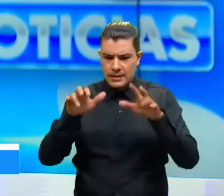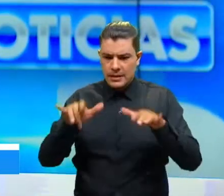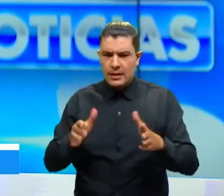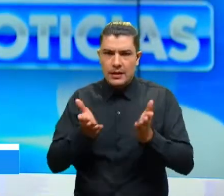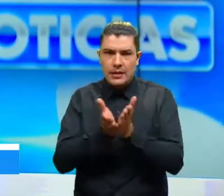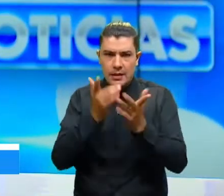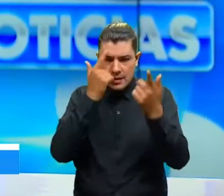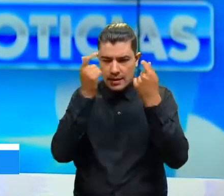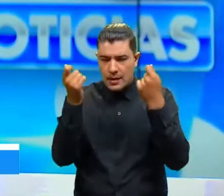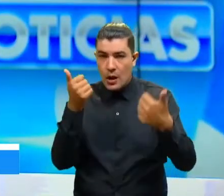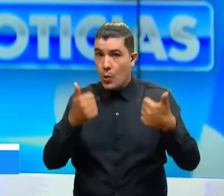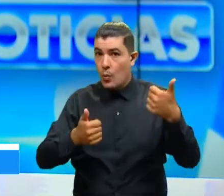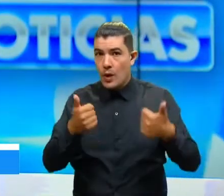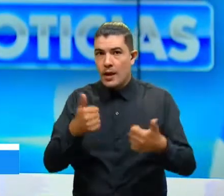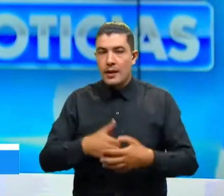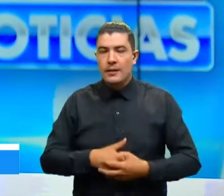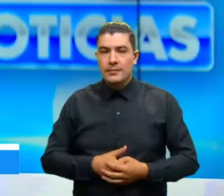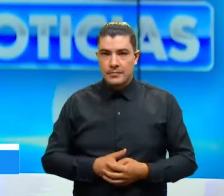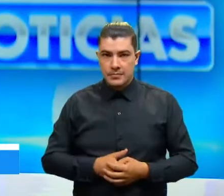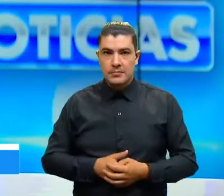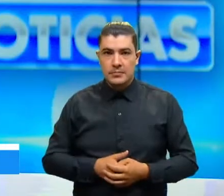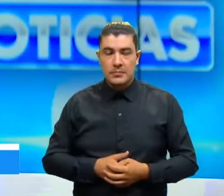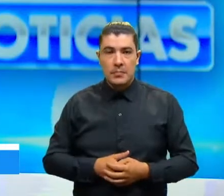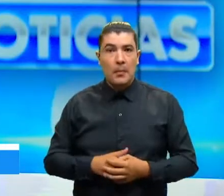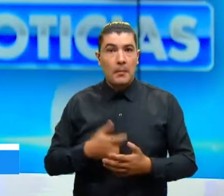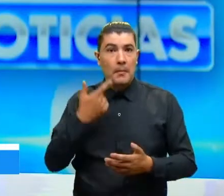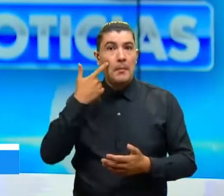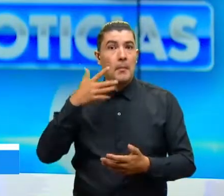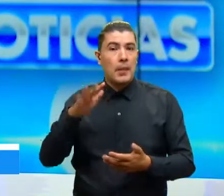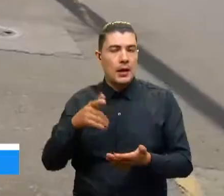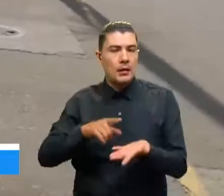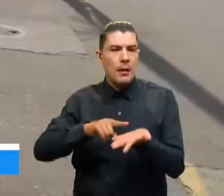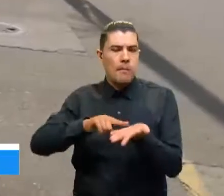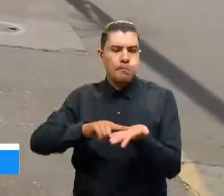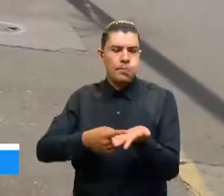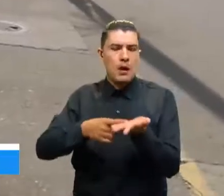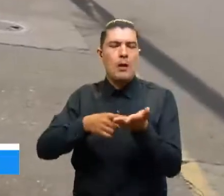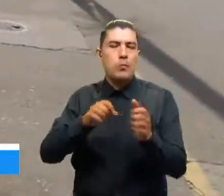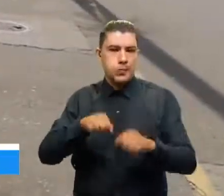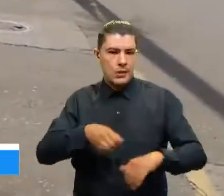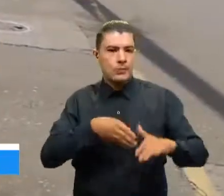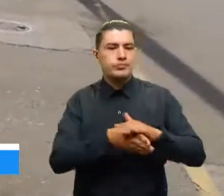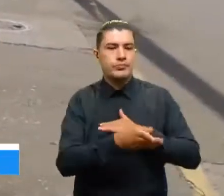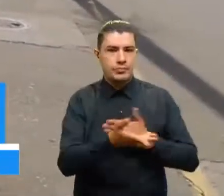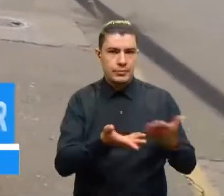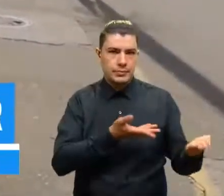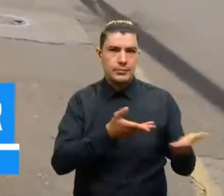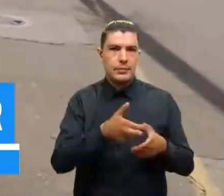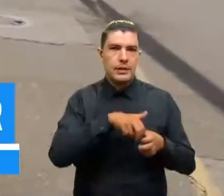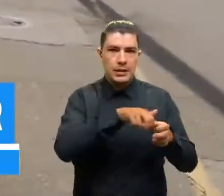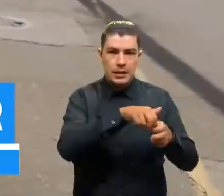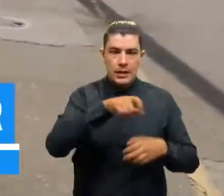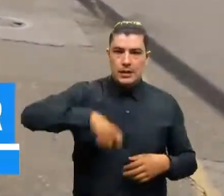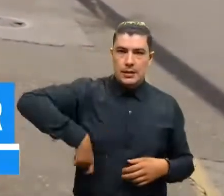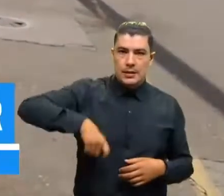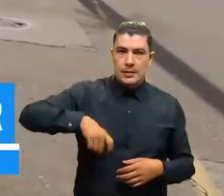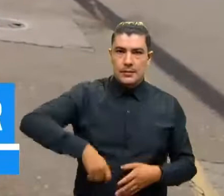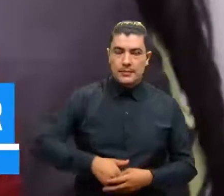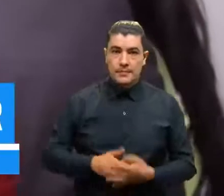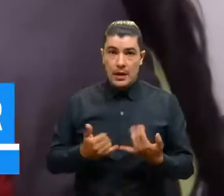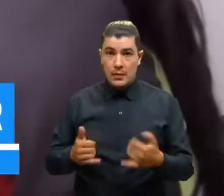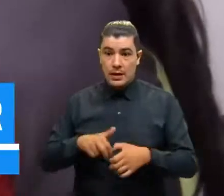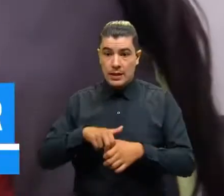de Educación es implementar lector de huella digital. El convenio del transporte escolar en Barranca Bermeja aún es